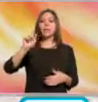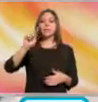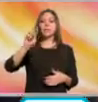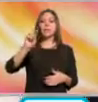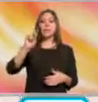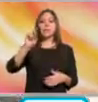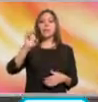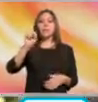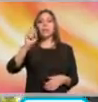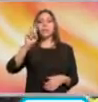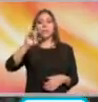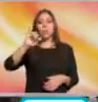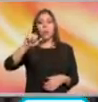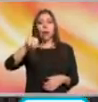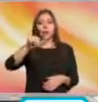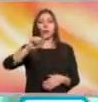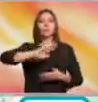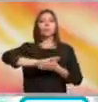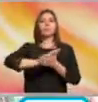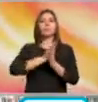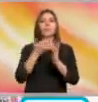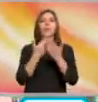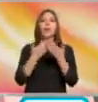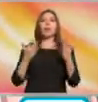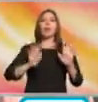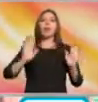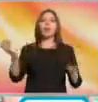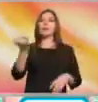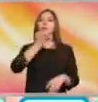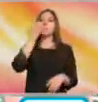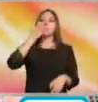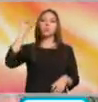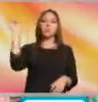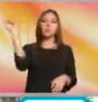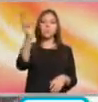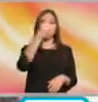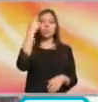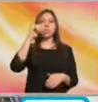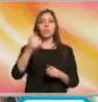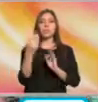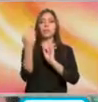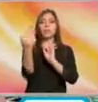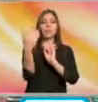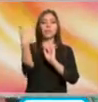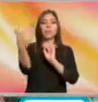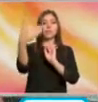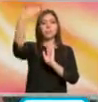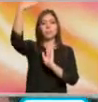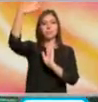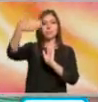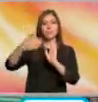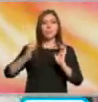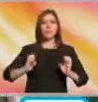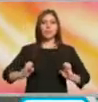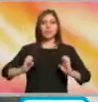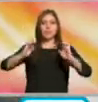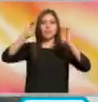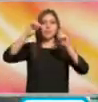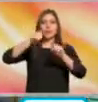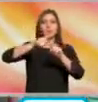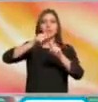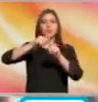viejo edificio que ha sido remodelado, en donde, mire, pues ahora tienen colores verde, pistache, blanco, en